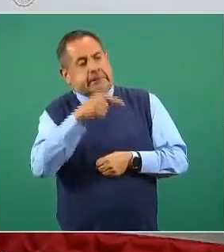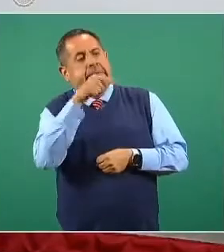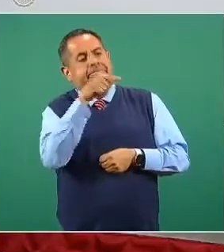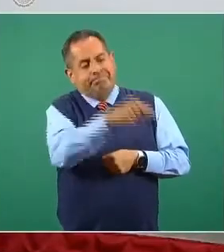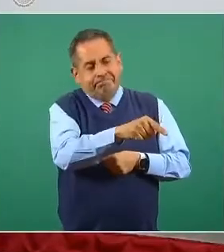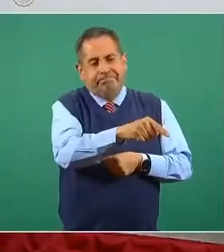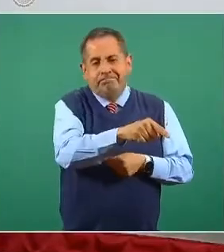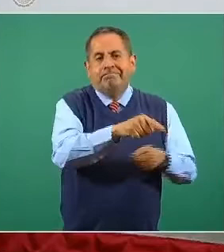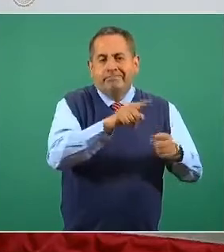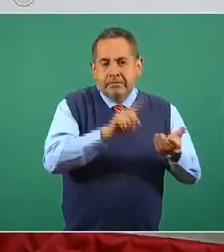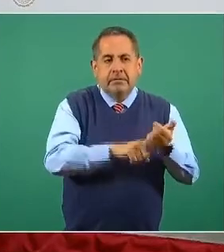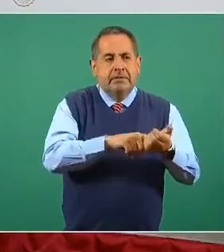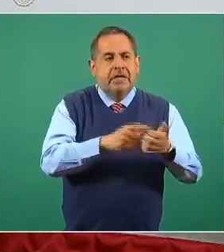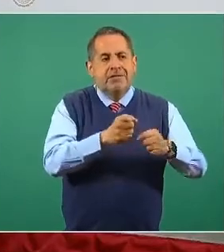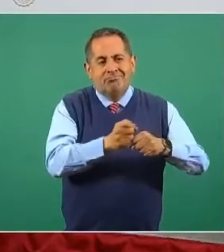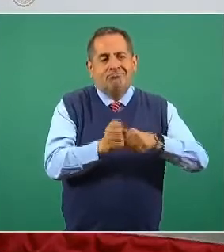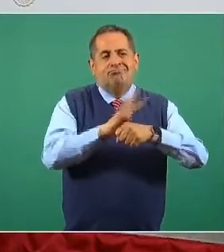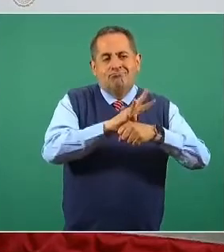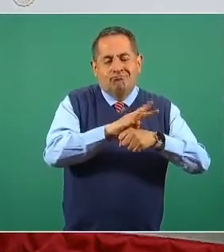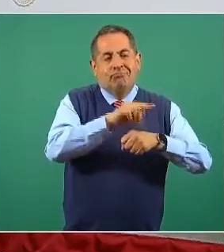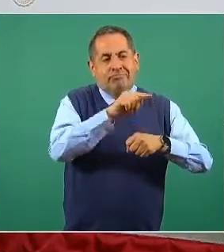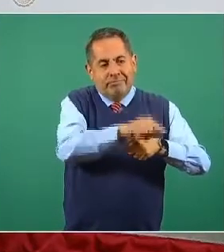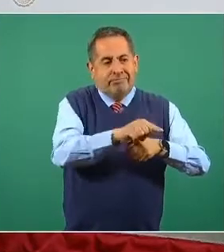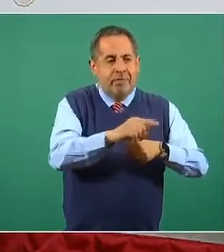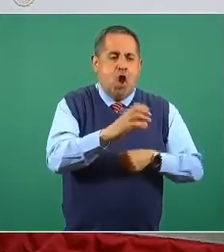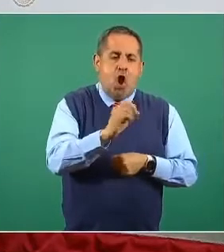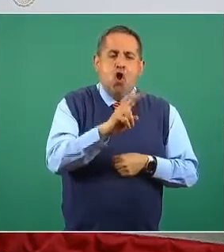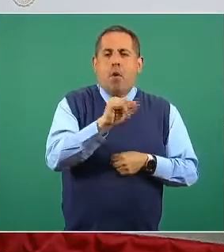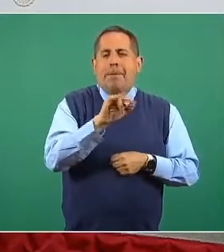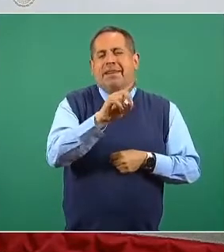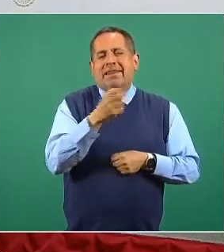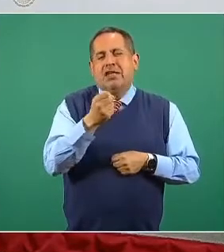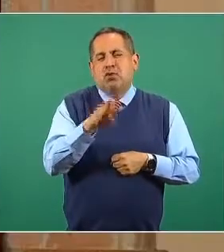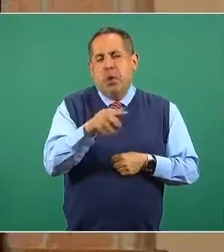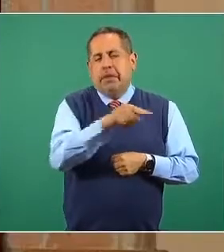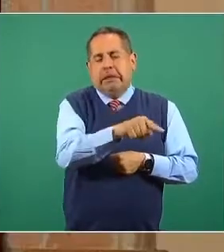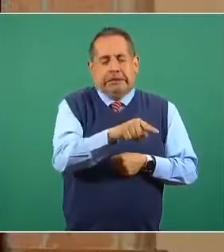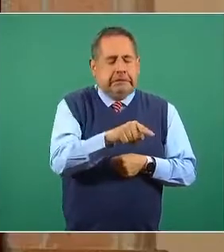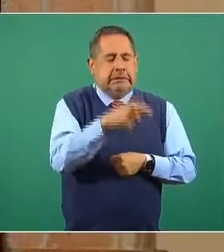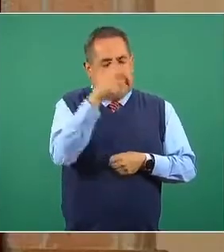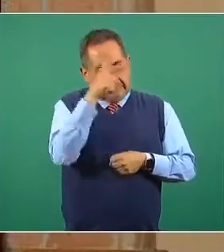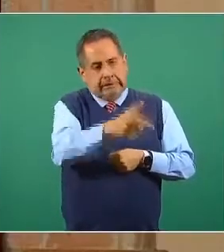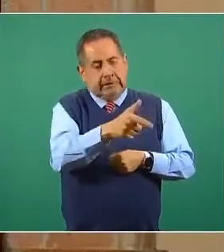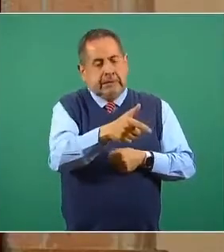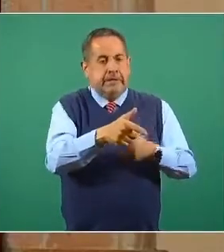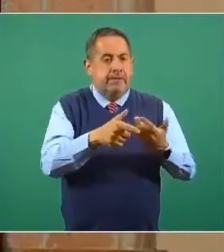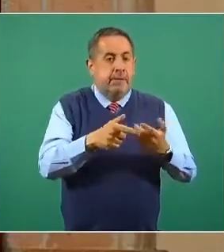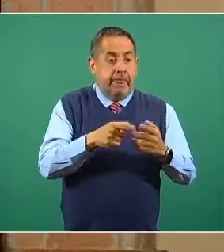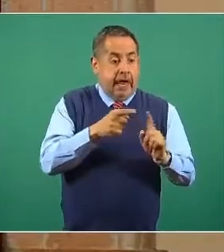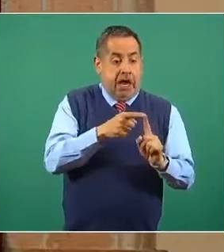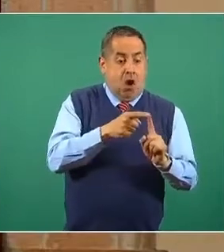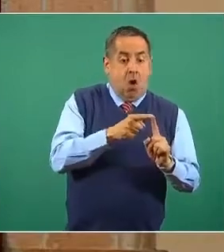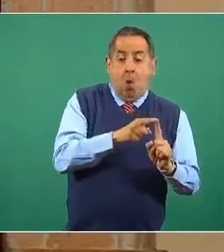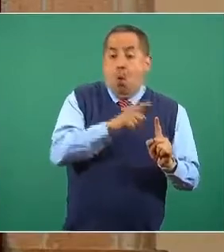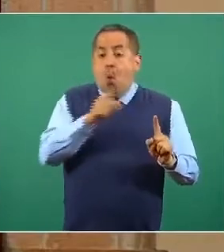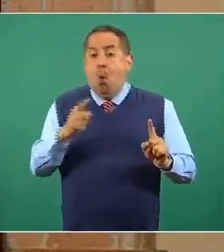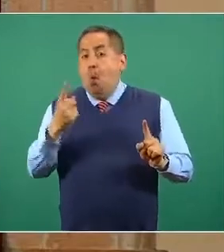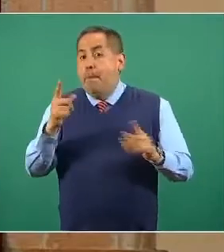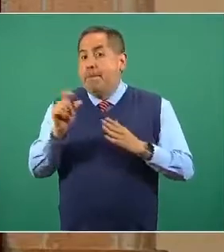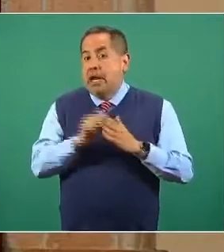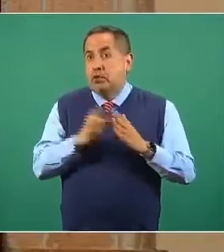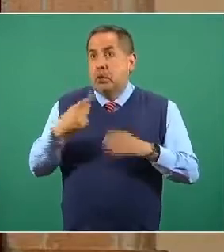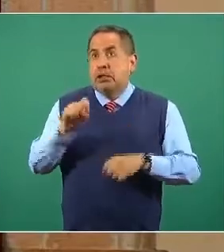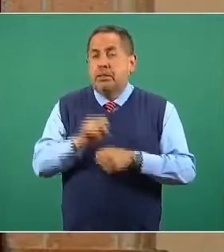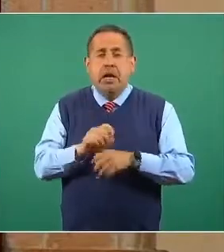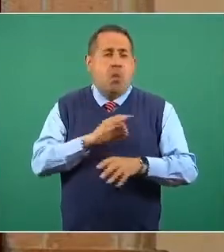de virus SARS-CoV-2 y por lo tanto de COVID-19 en México. Esto sucedería todavía un mes y una semana después,